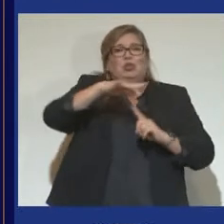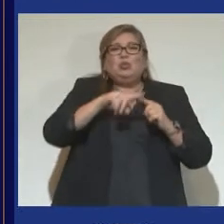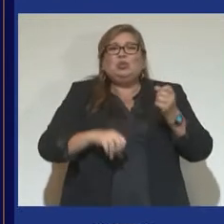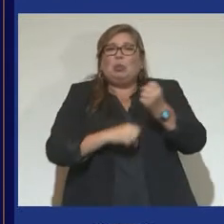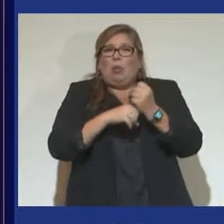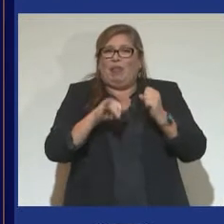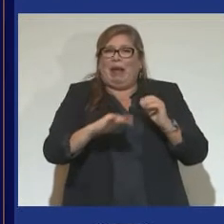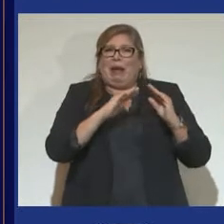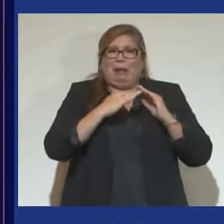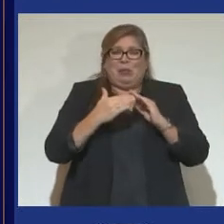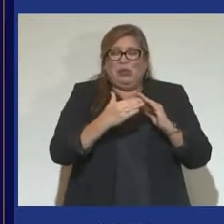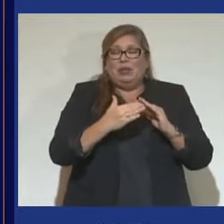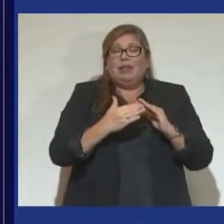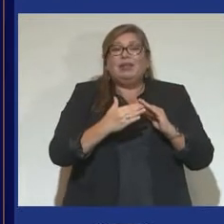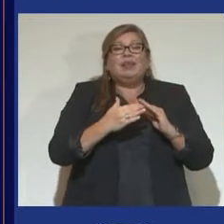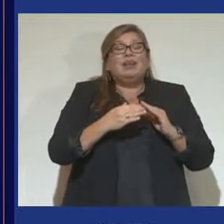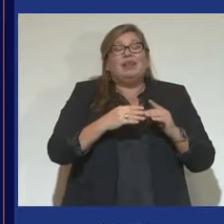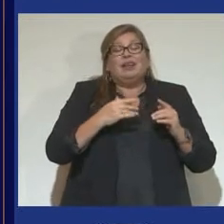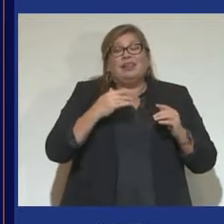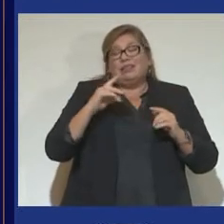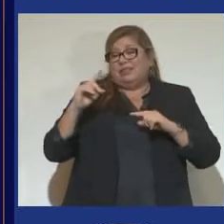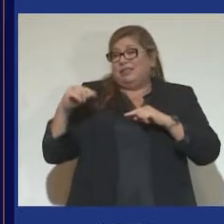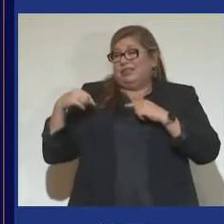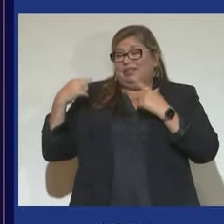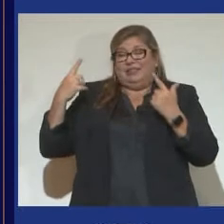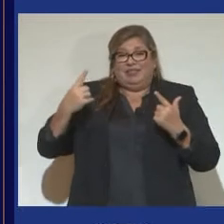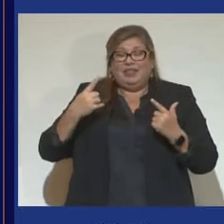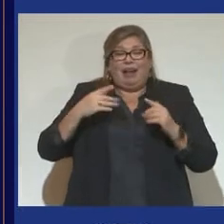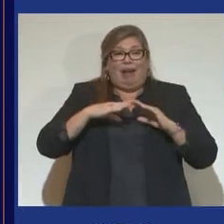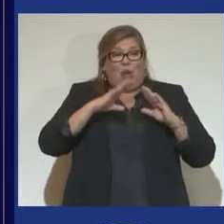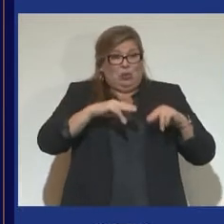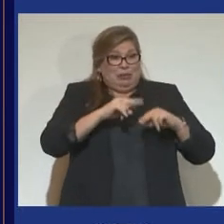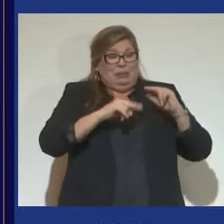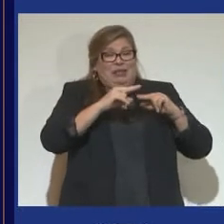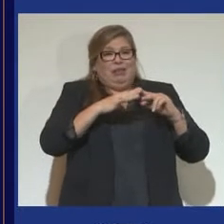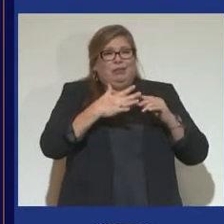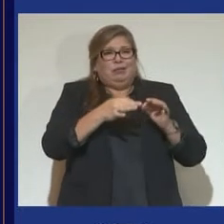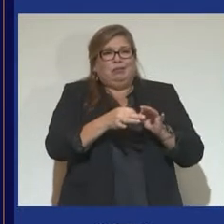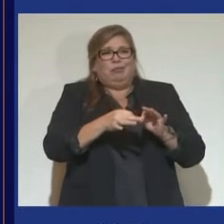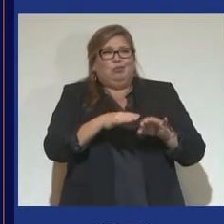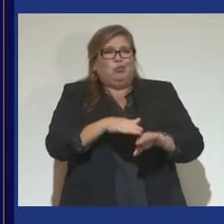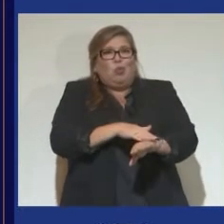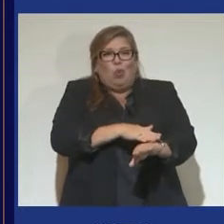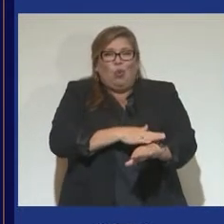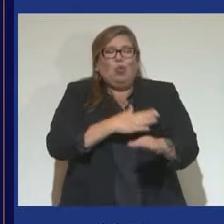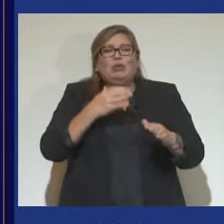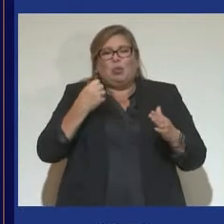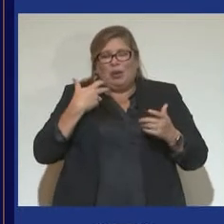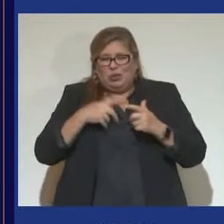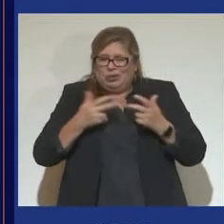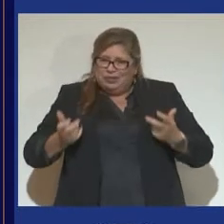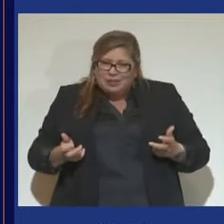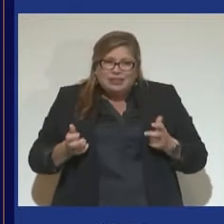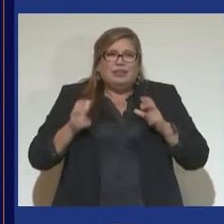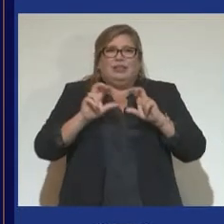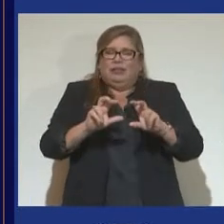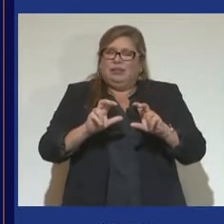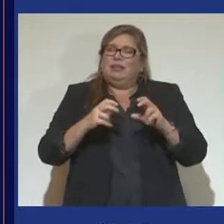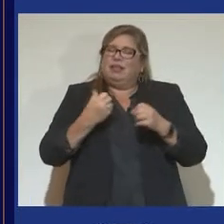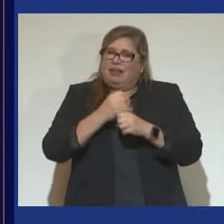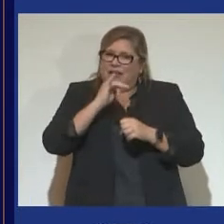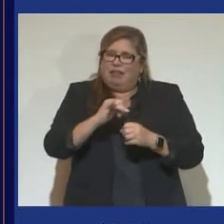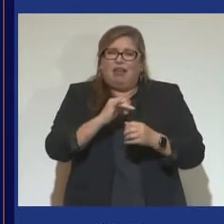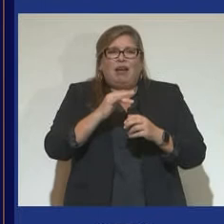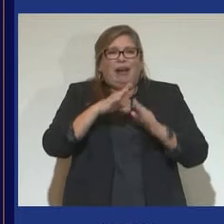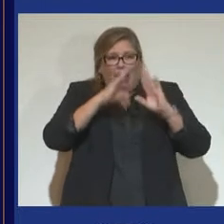se invierta en las infraestructuras de modo que so bajo la producción de las viviendas si queremos resolver esto ahí están esos 500 millones de